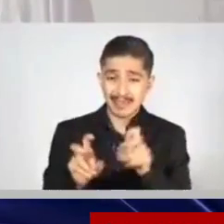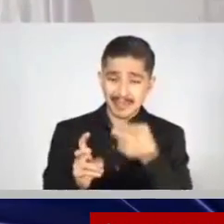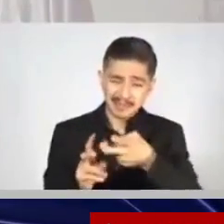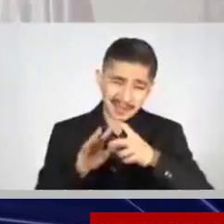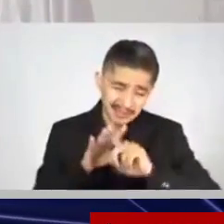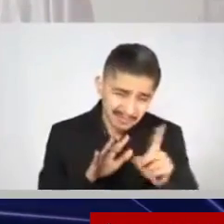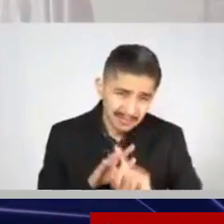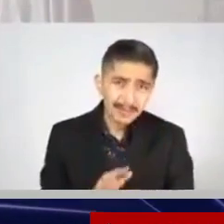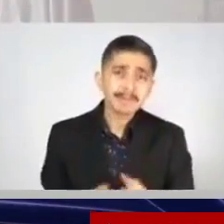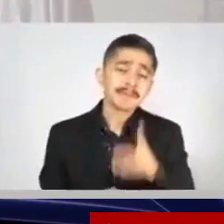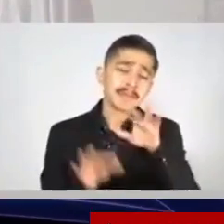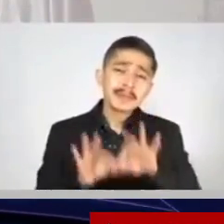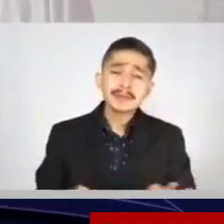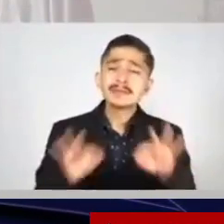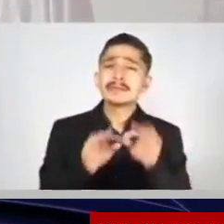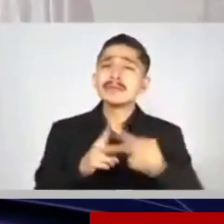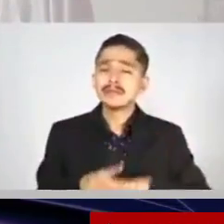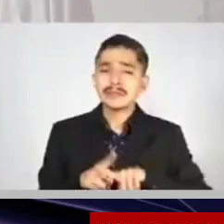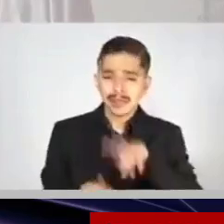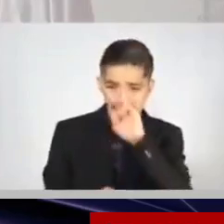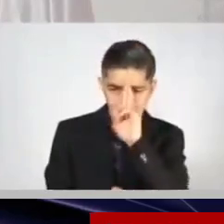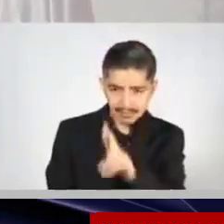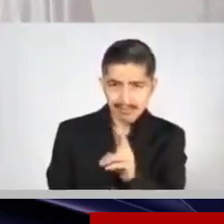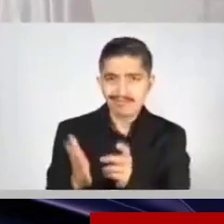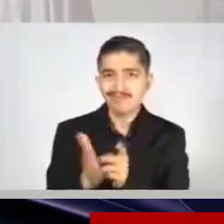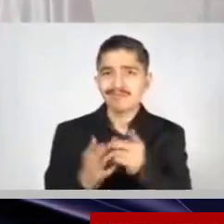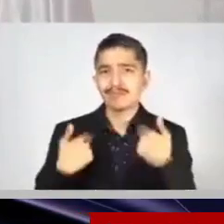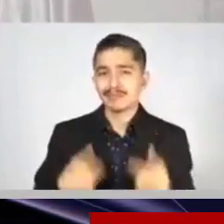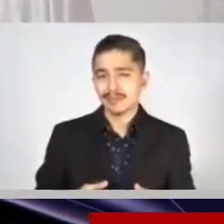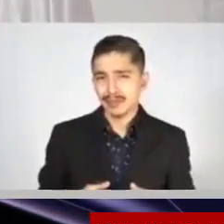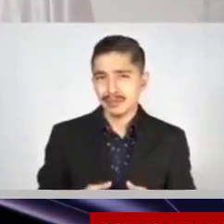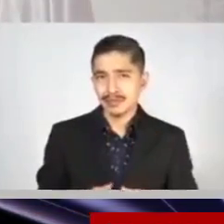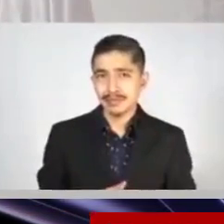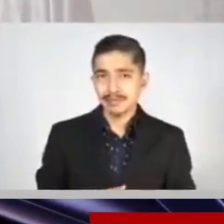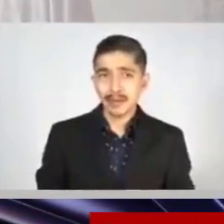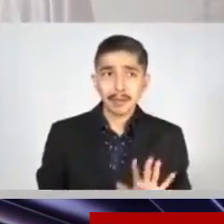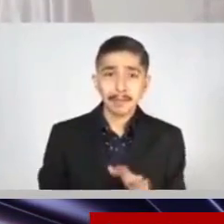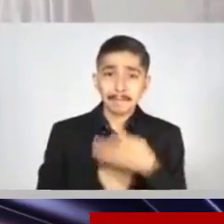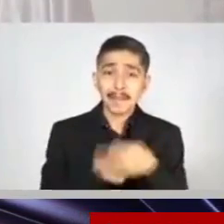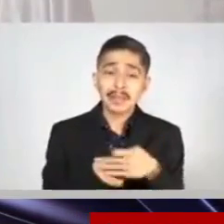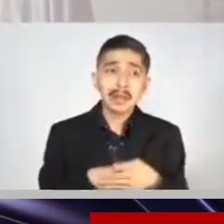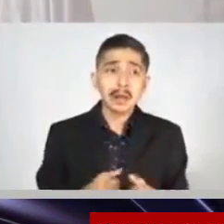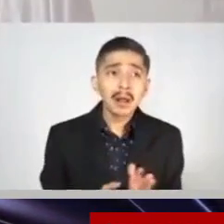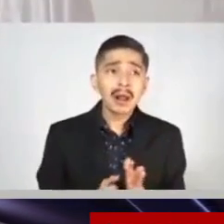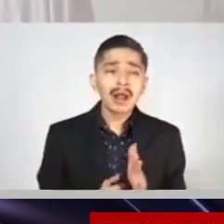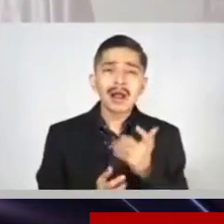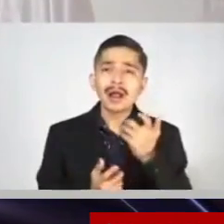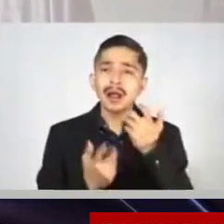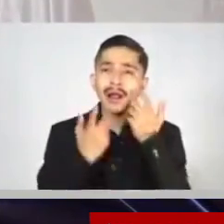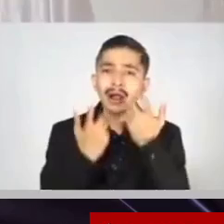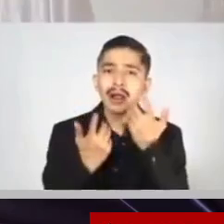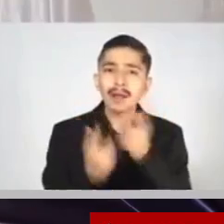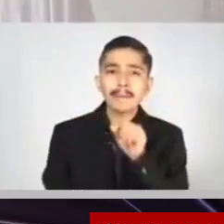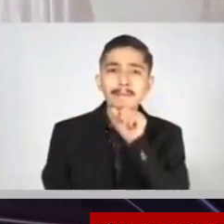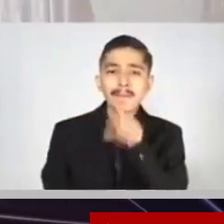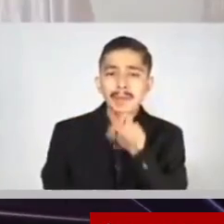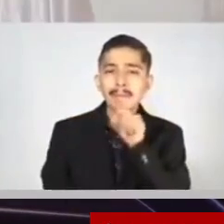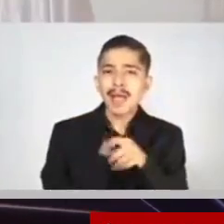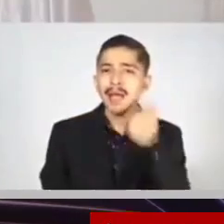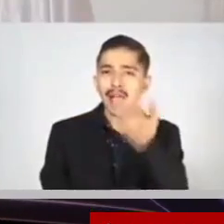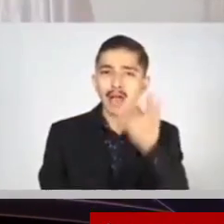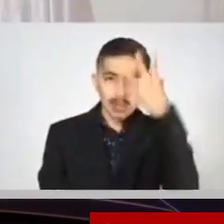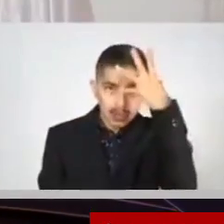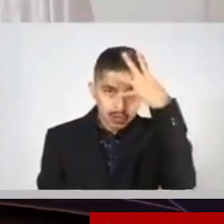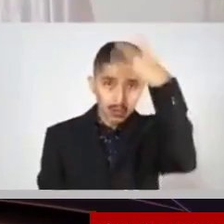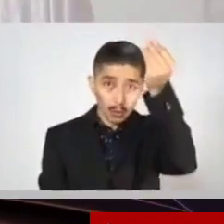migratorio empezando por el respeto a los derechos humanos mientras que el que pretende permanecer